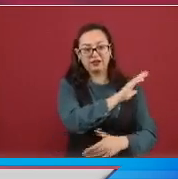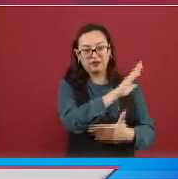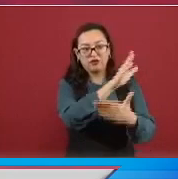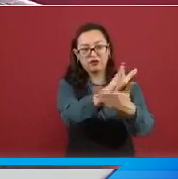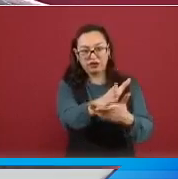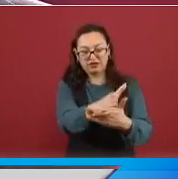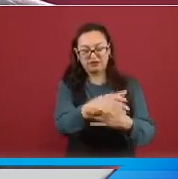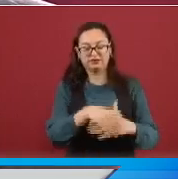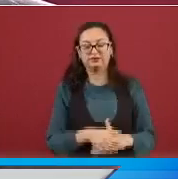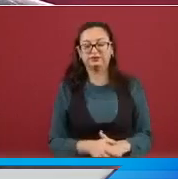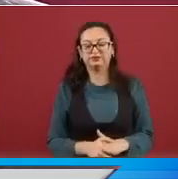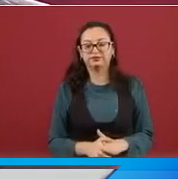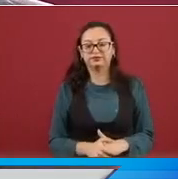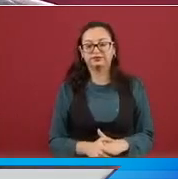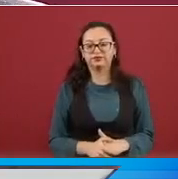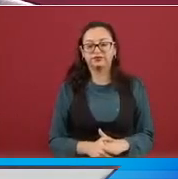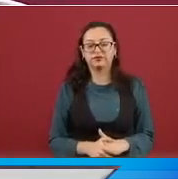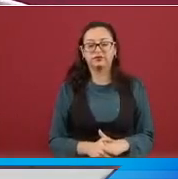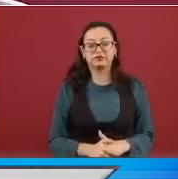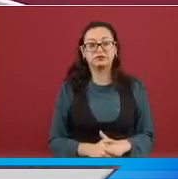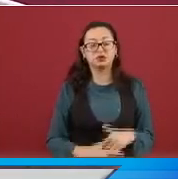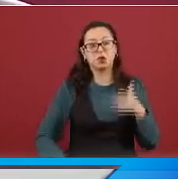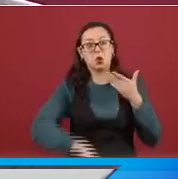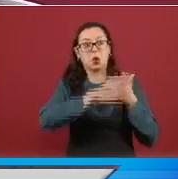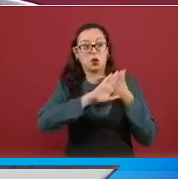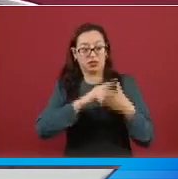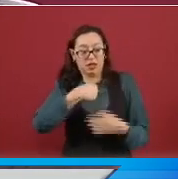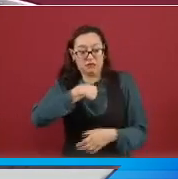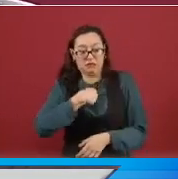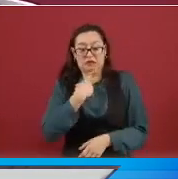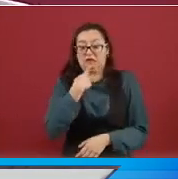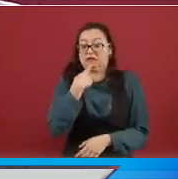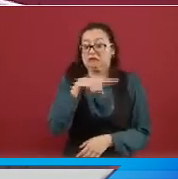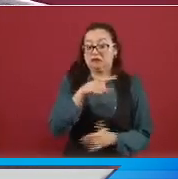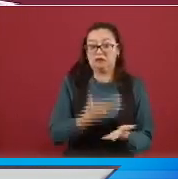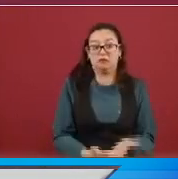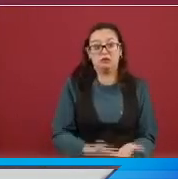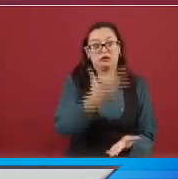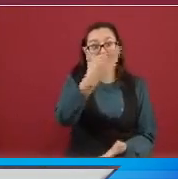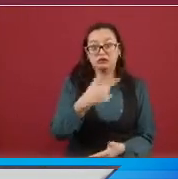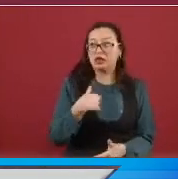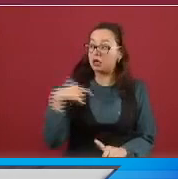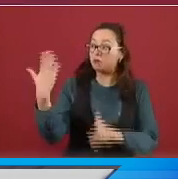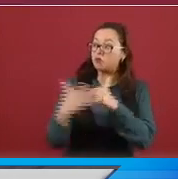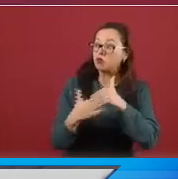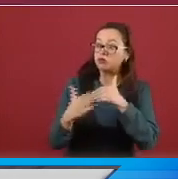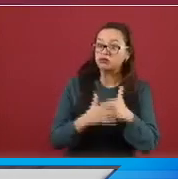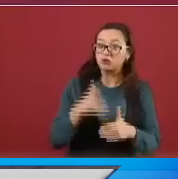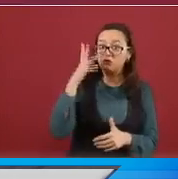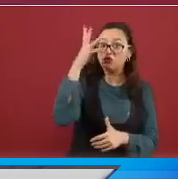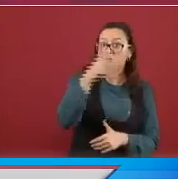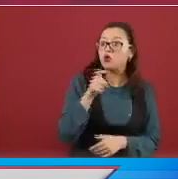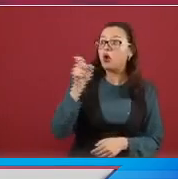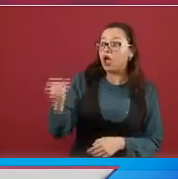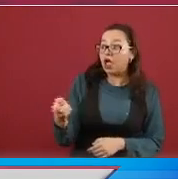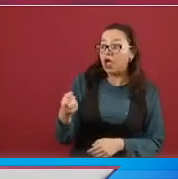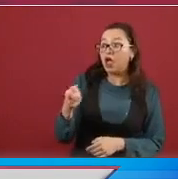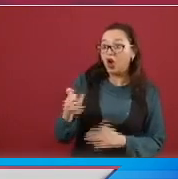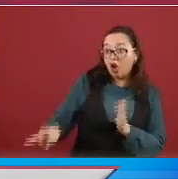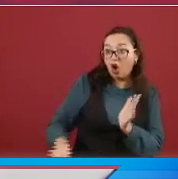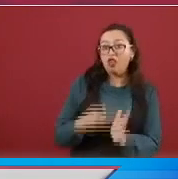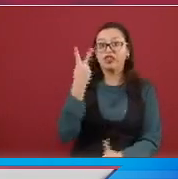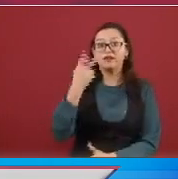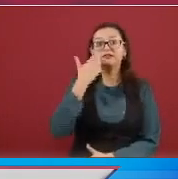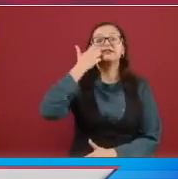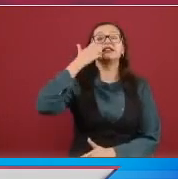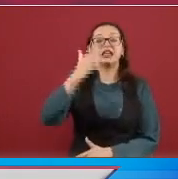a denunciarme porque pretendo reelegirme. Se tiene registro que el presidente del PAN, que es un